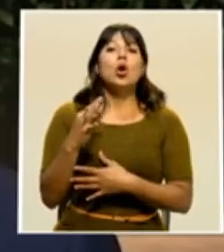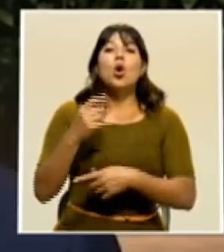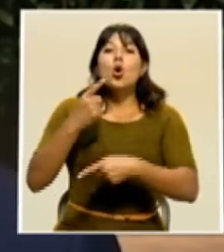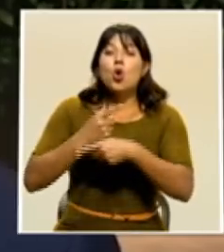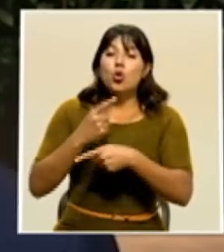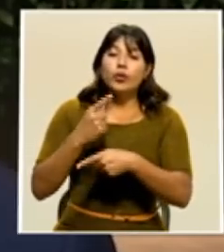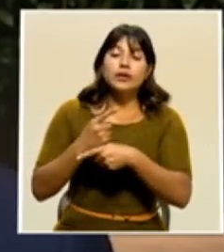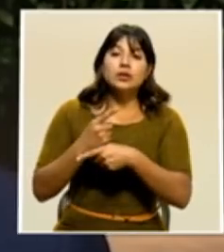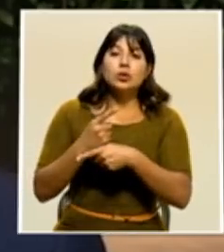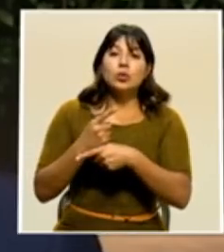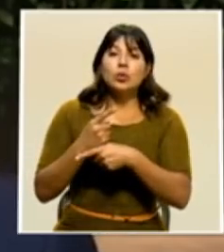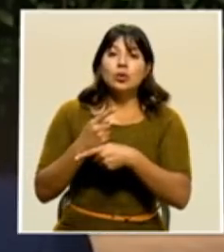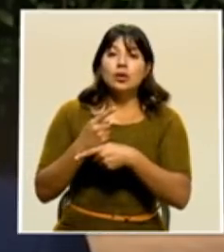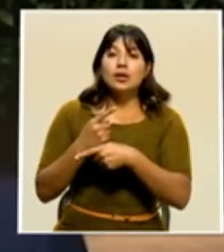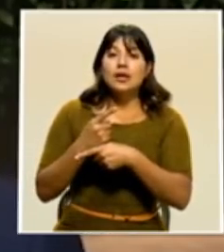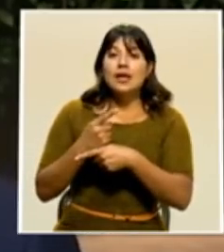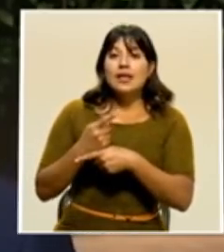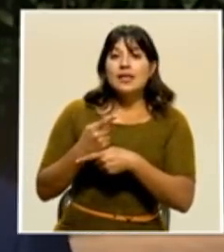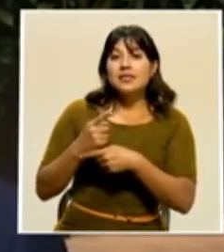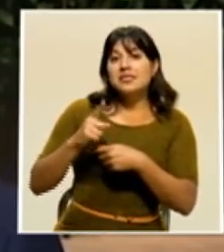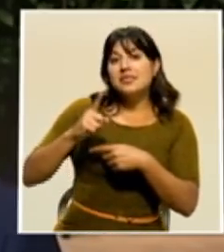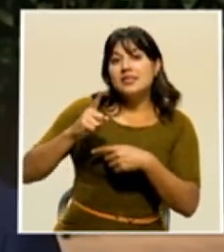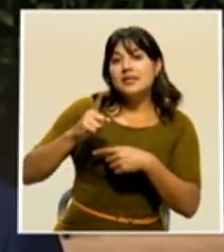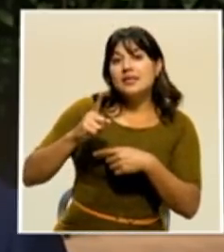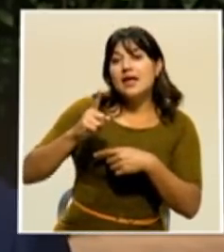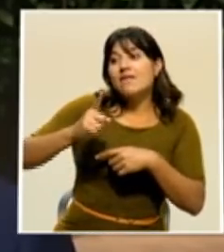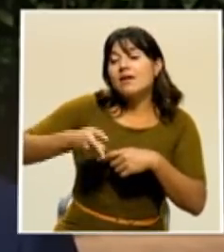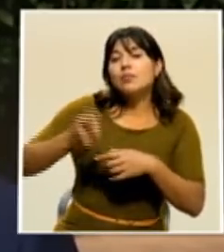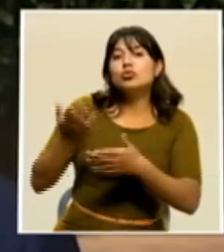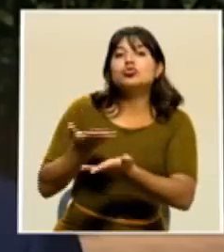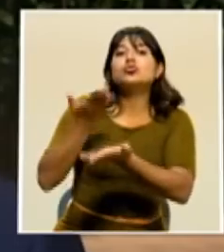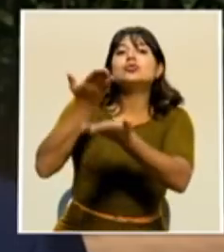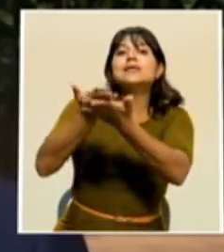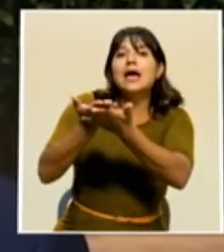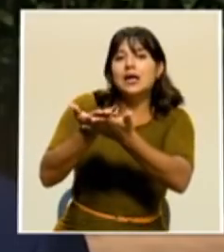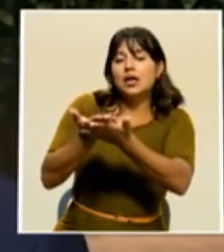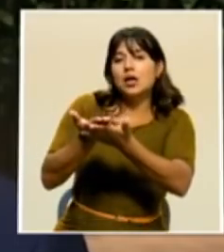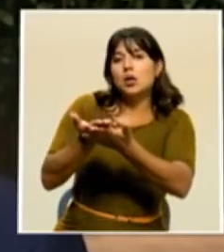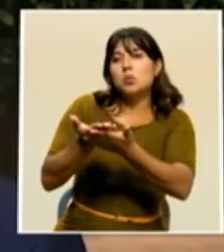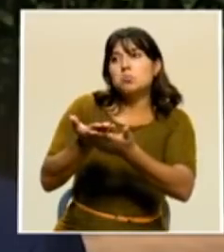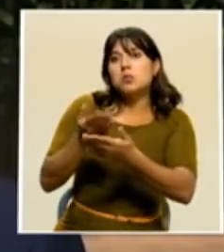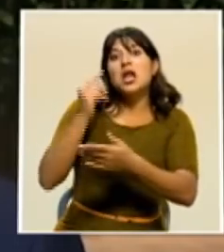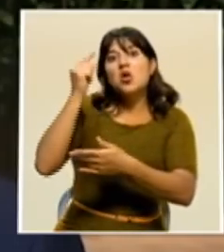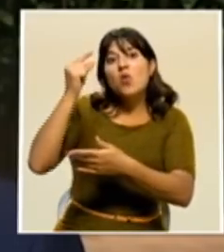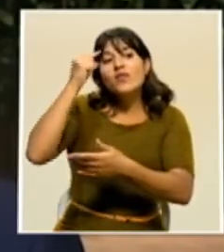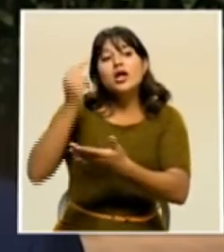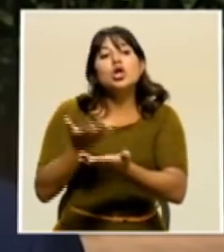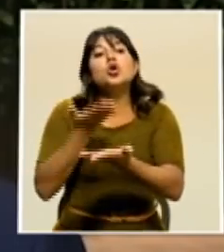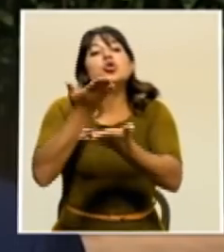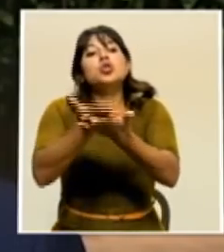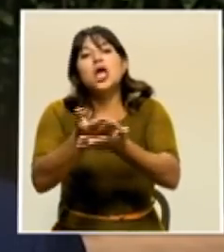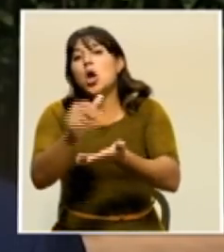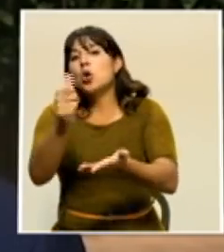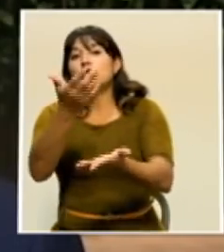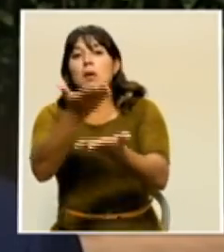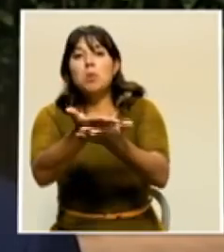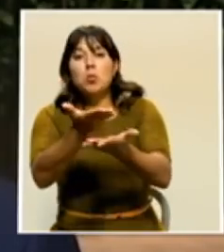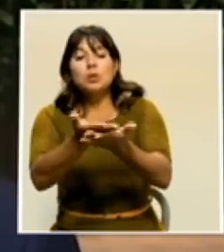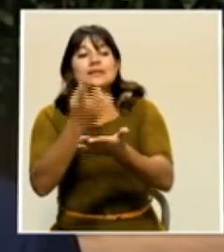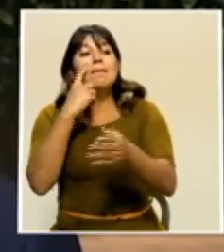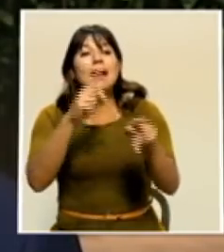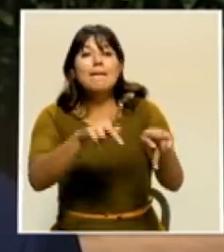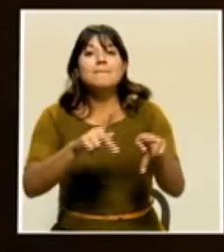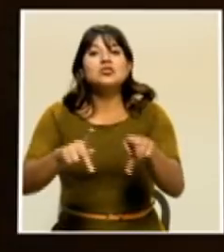el esfuerzo para que el gobierno de la República le haga una propuesta integral a todos los sectores costeros de